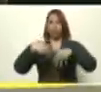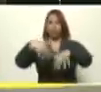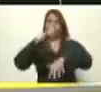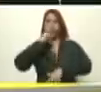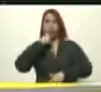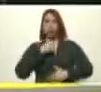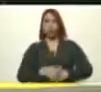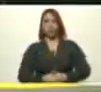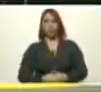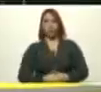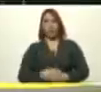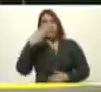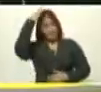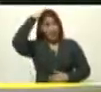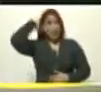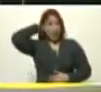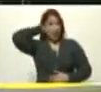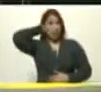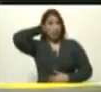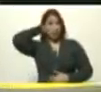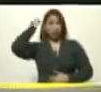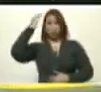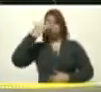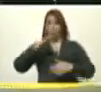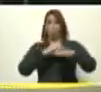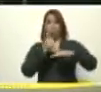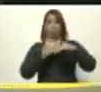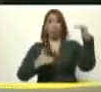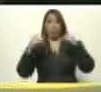y mirandés coronel de los ejércitos rusos